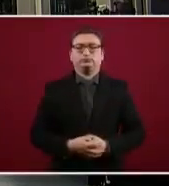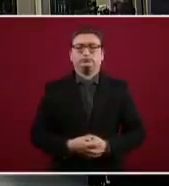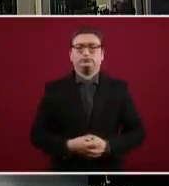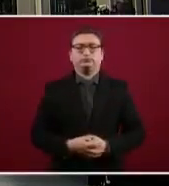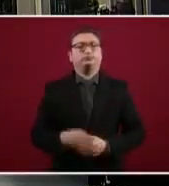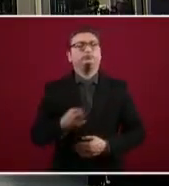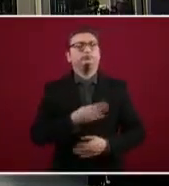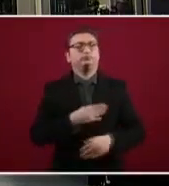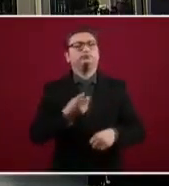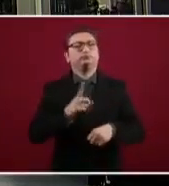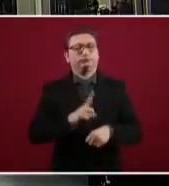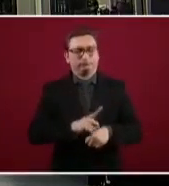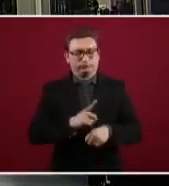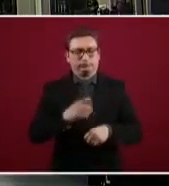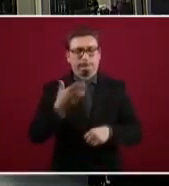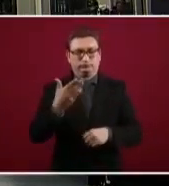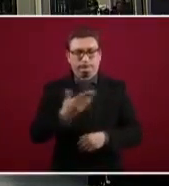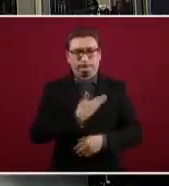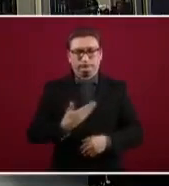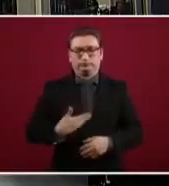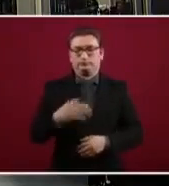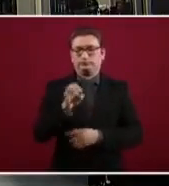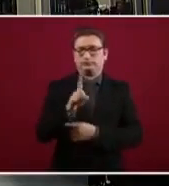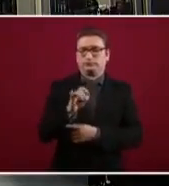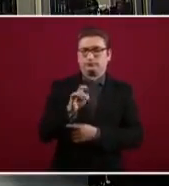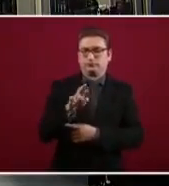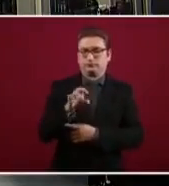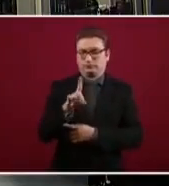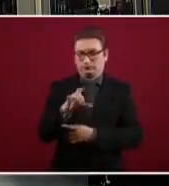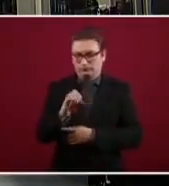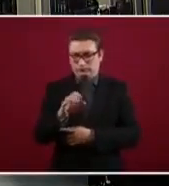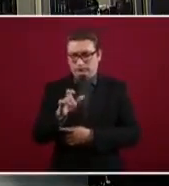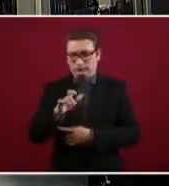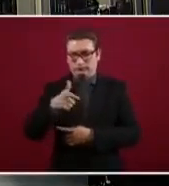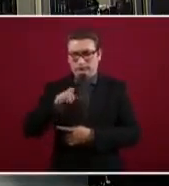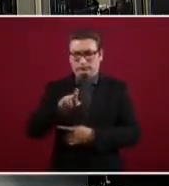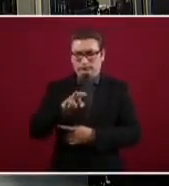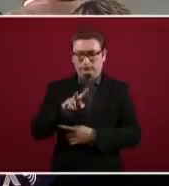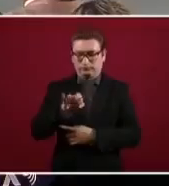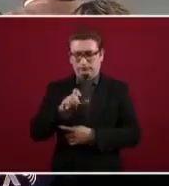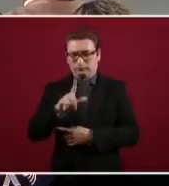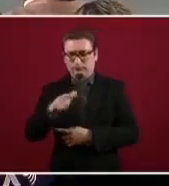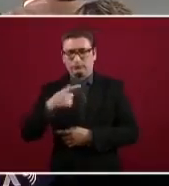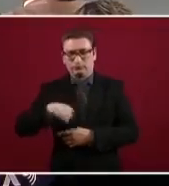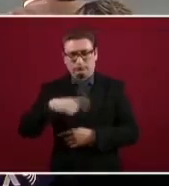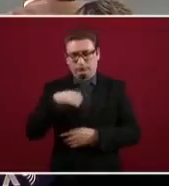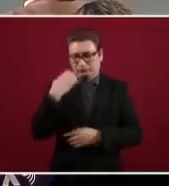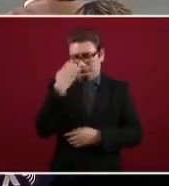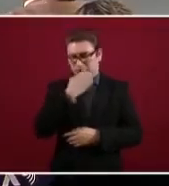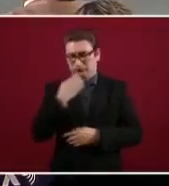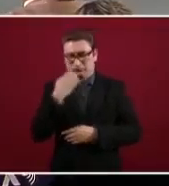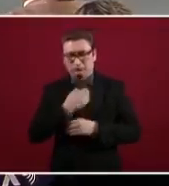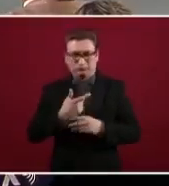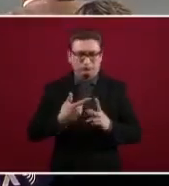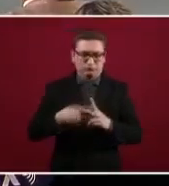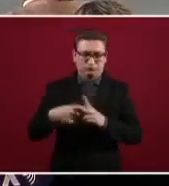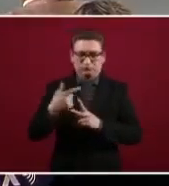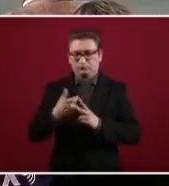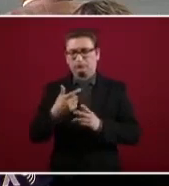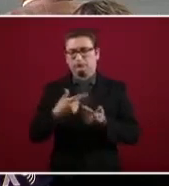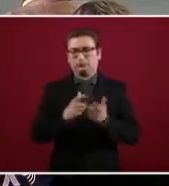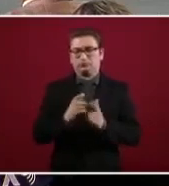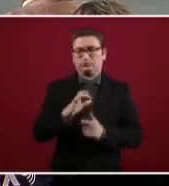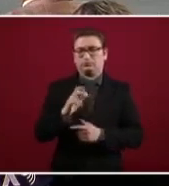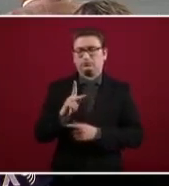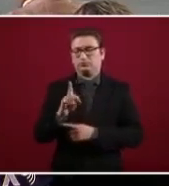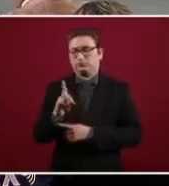buenos días señor presidente eduardo esquivel ancona análisis económico grupo sdp mi pregunta